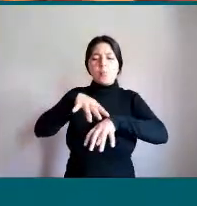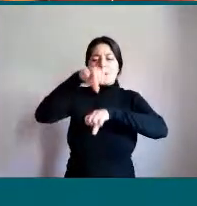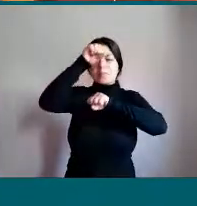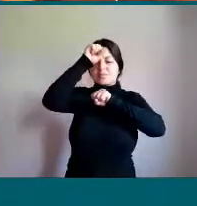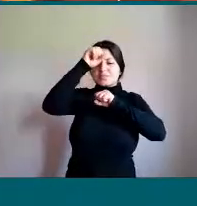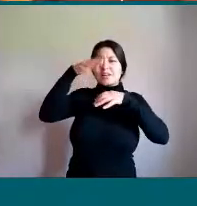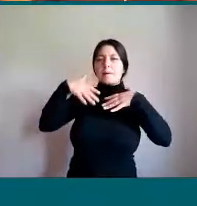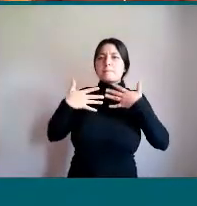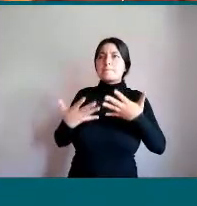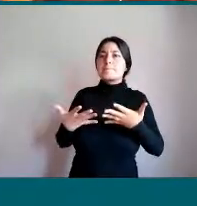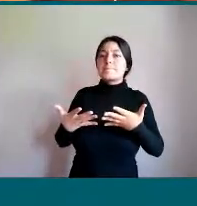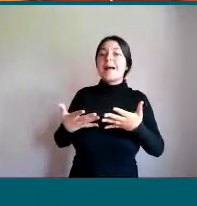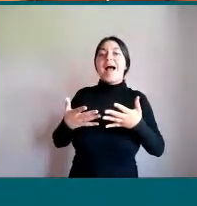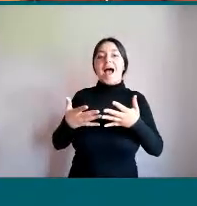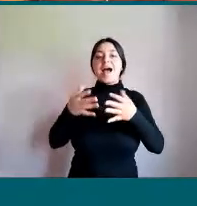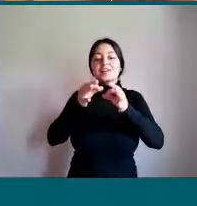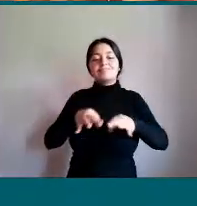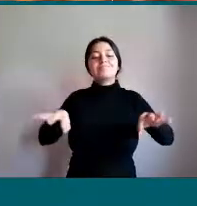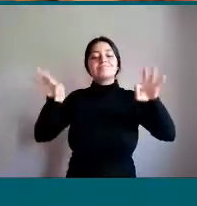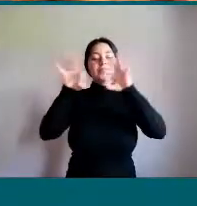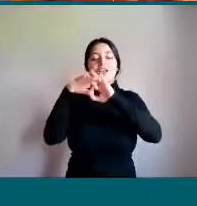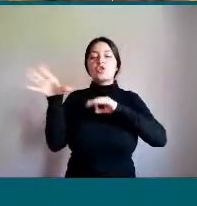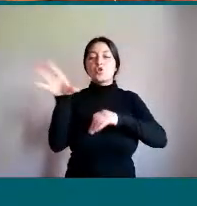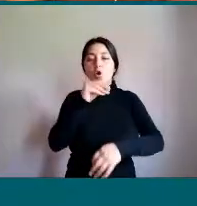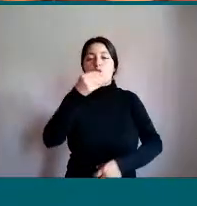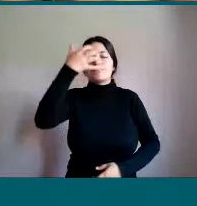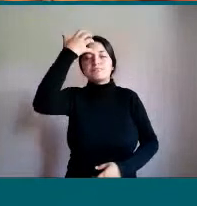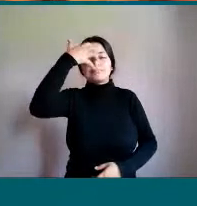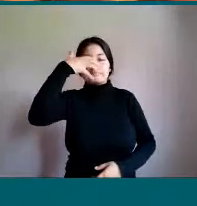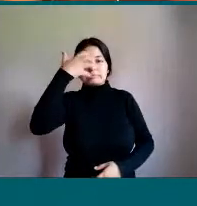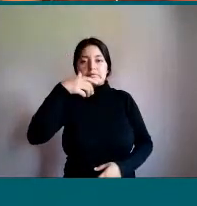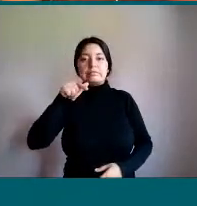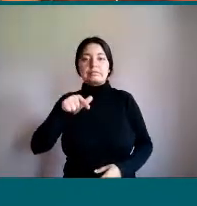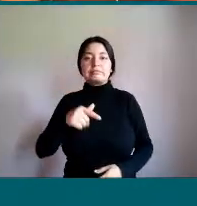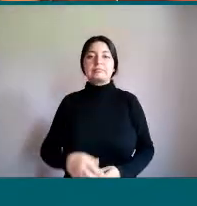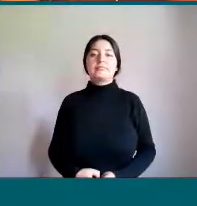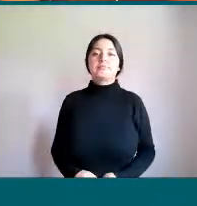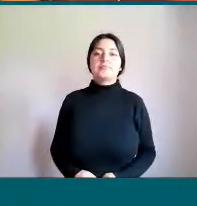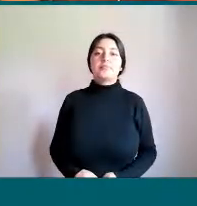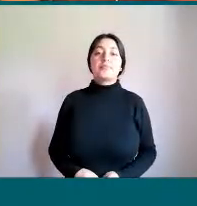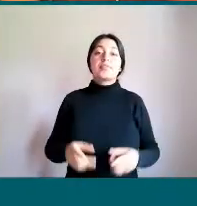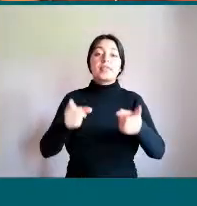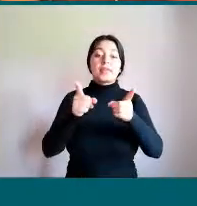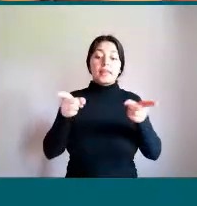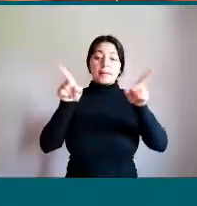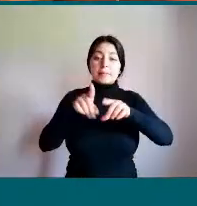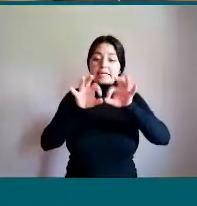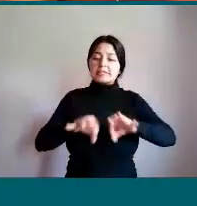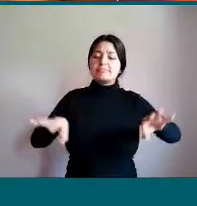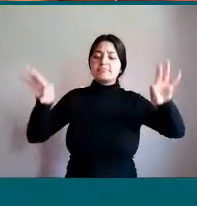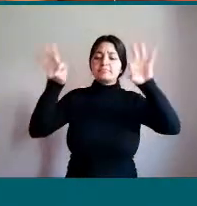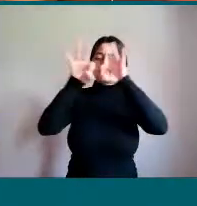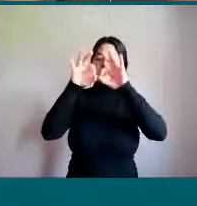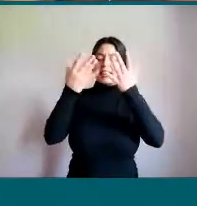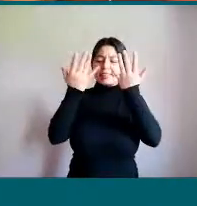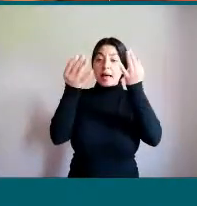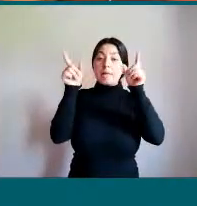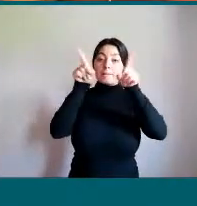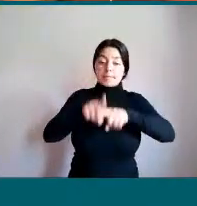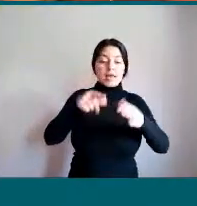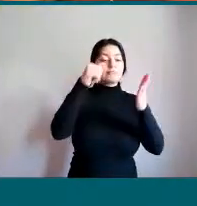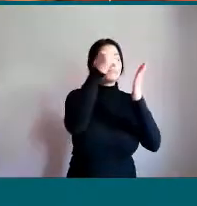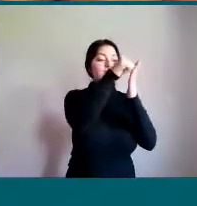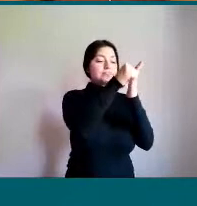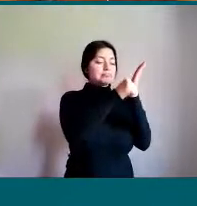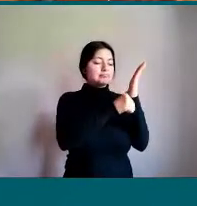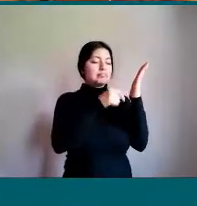invita a investigar ese camino. Y además lo que nos va a decir es lo importante que es no solo el contenido, sino entender los conceptos,